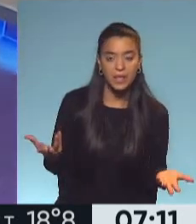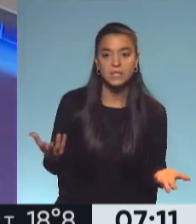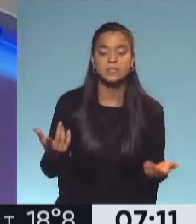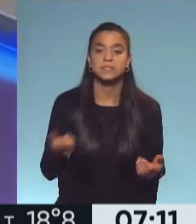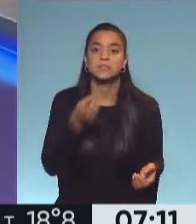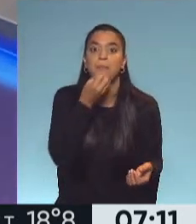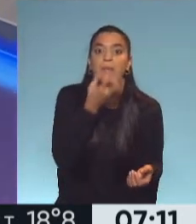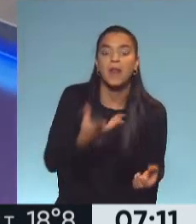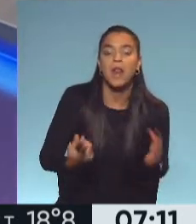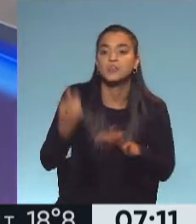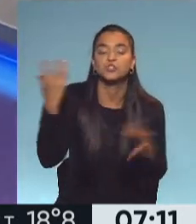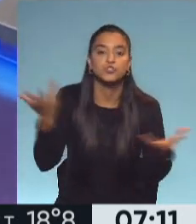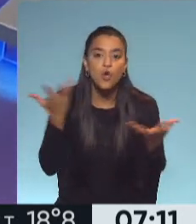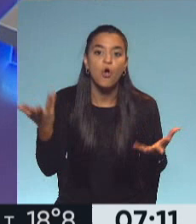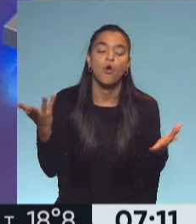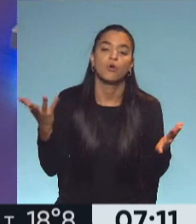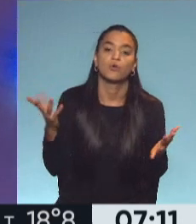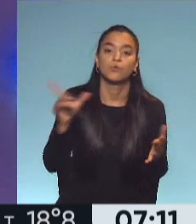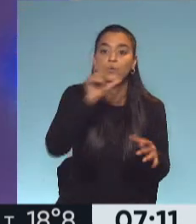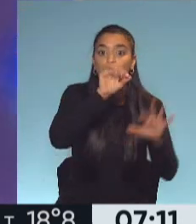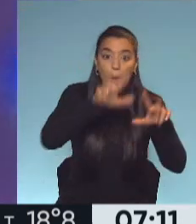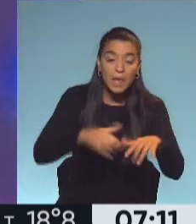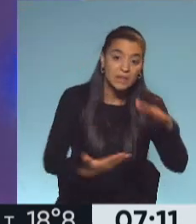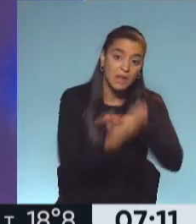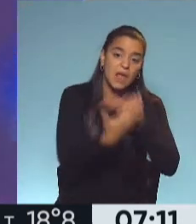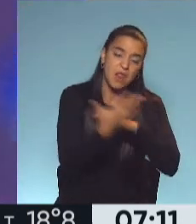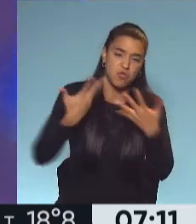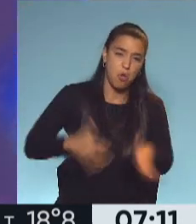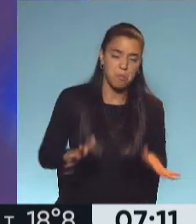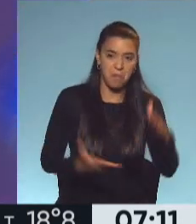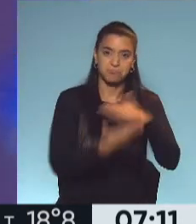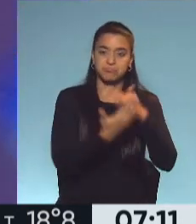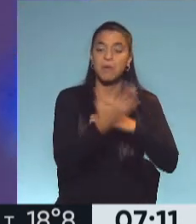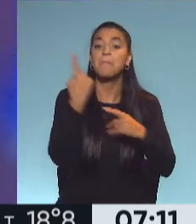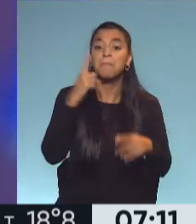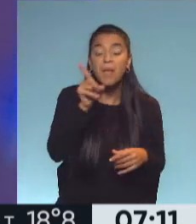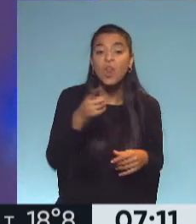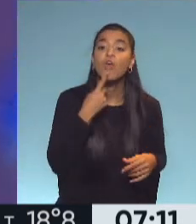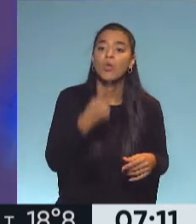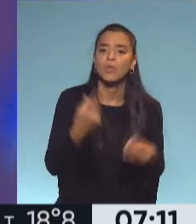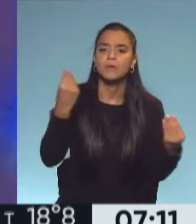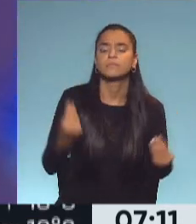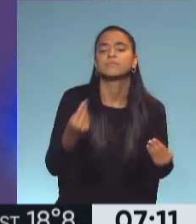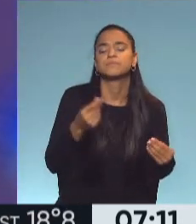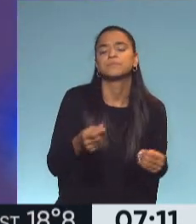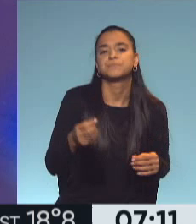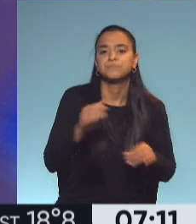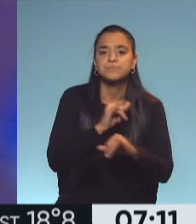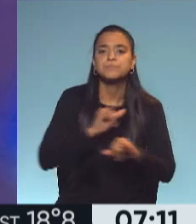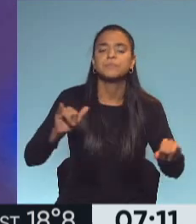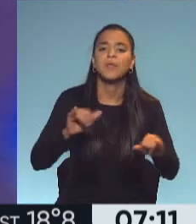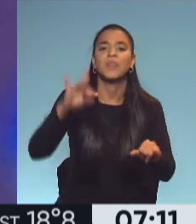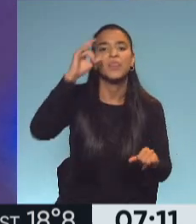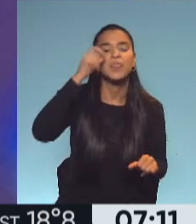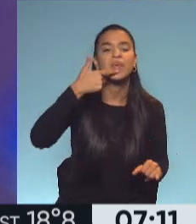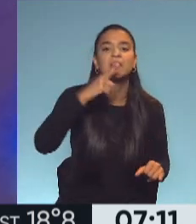primeras declaraciones, quizás a través de la red social Twitter, donde normalmente lo hace. Sin embargo, eligió un medio como lo es el